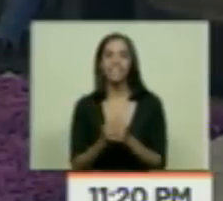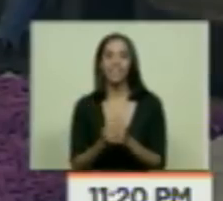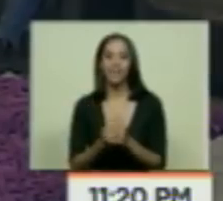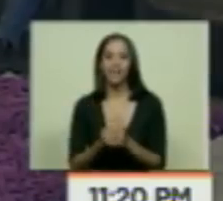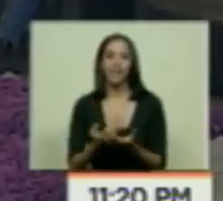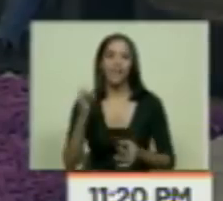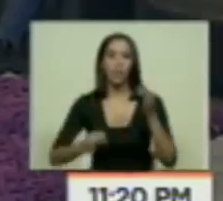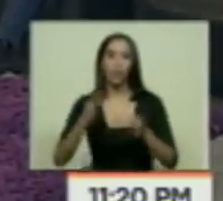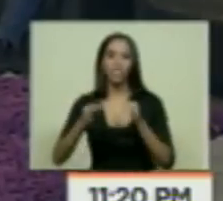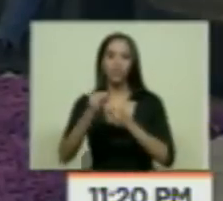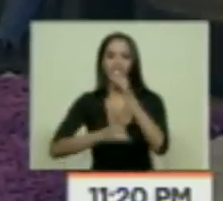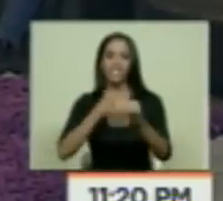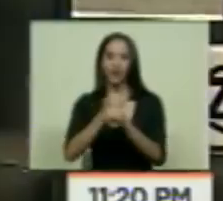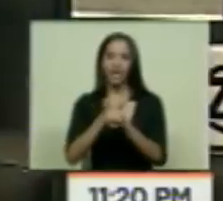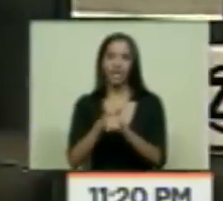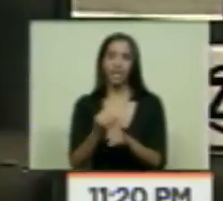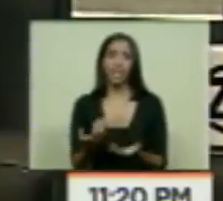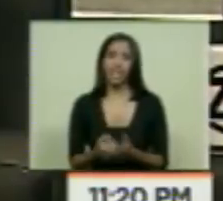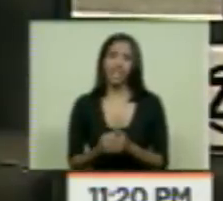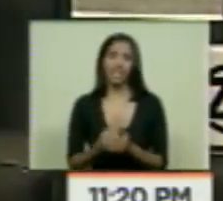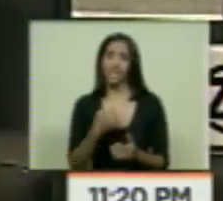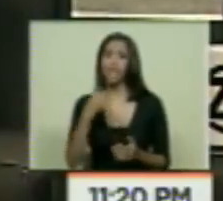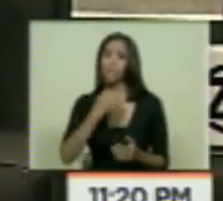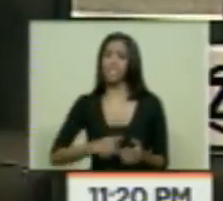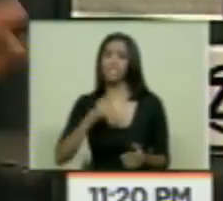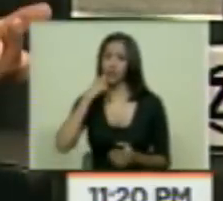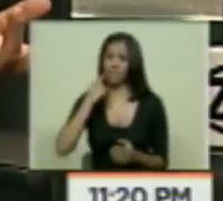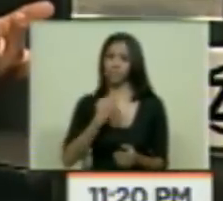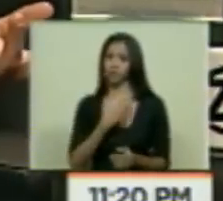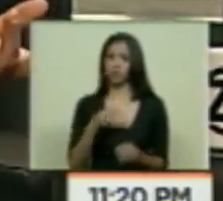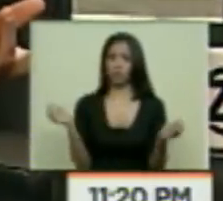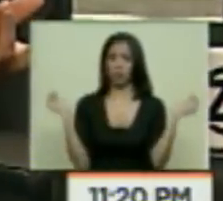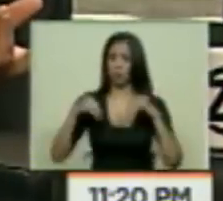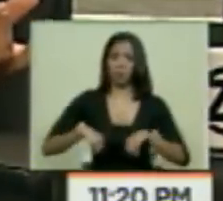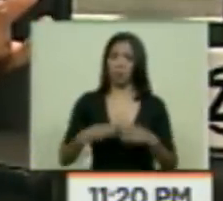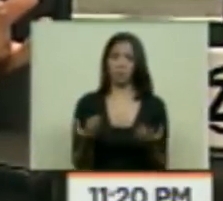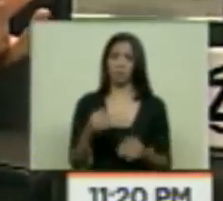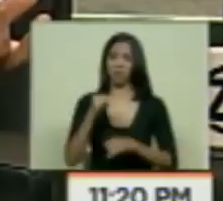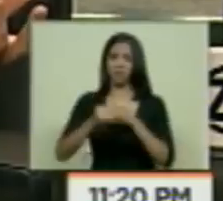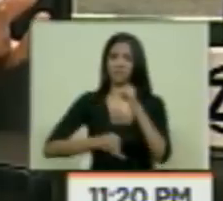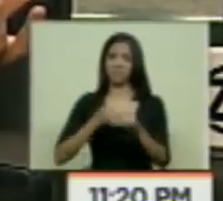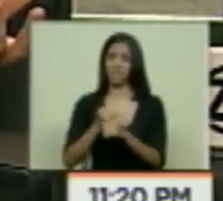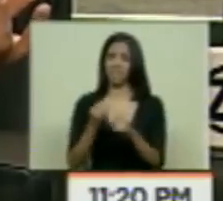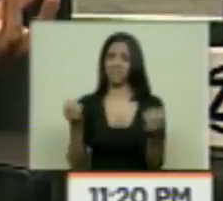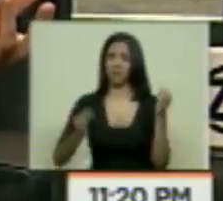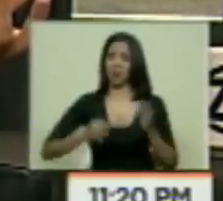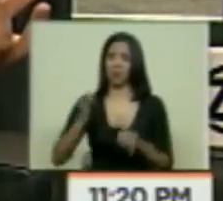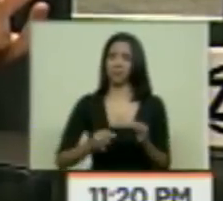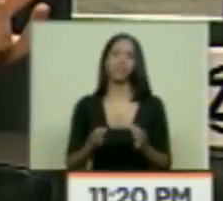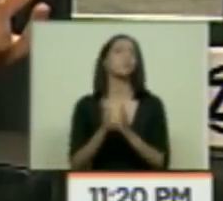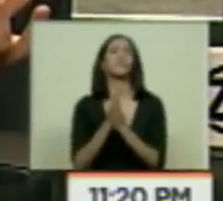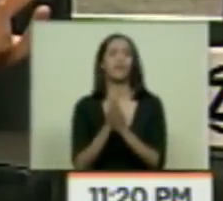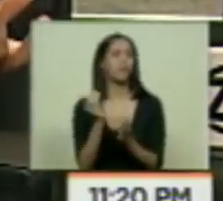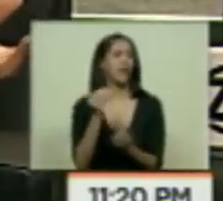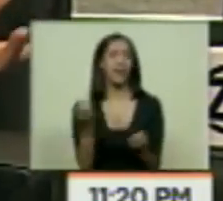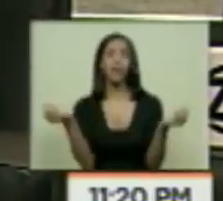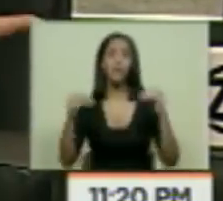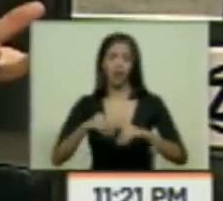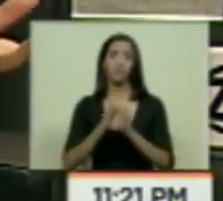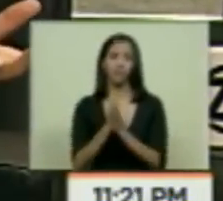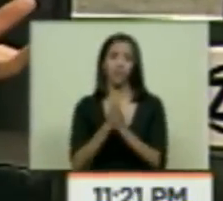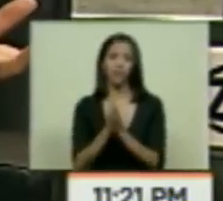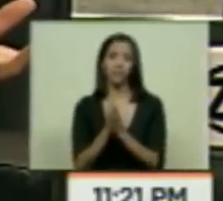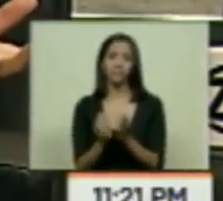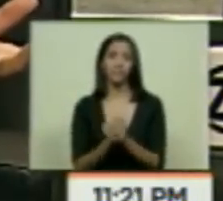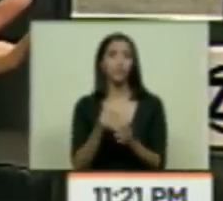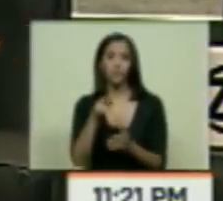y el señor Putin dijo que desconocía la Corte Penal Internacional. Entonces uno no entiende. Pónganse de acuerdo, por favor. Dejen de ser